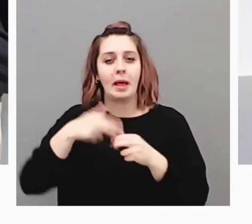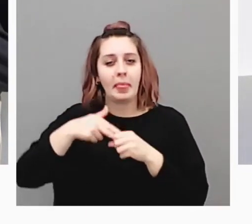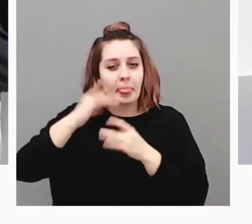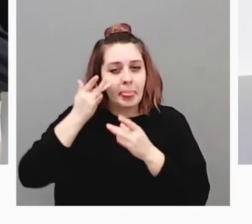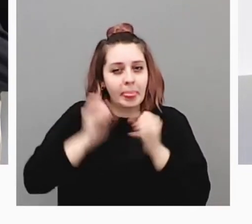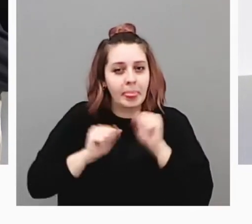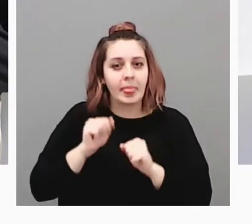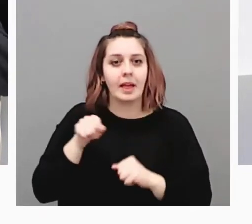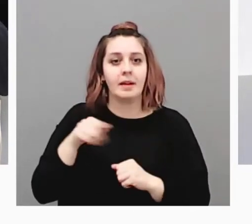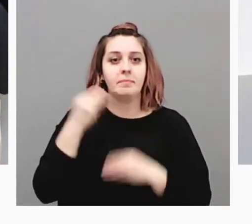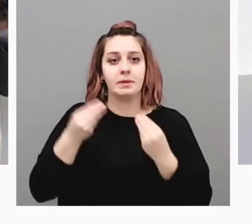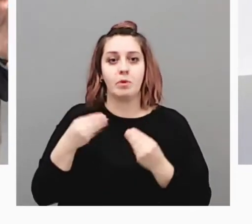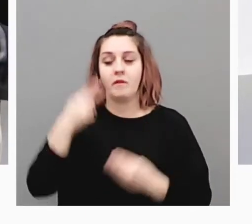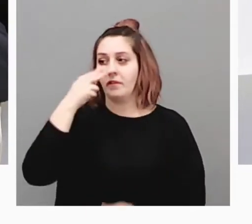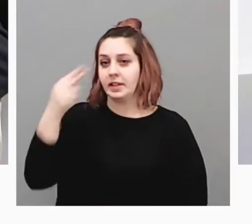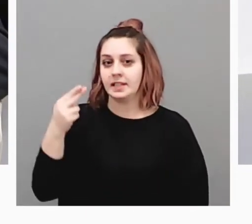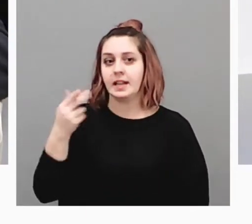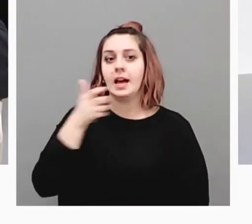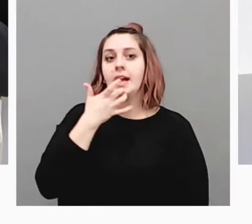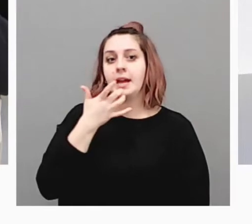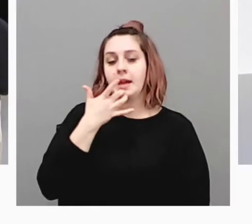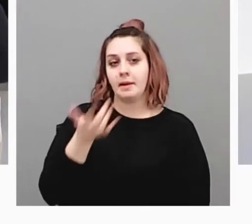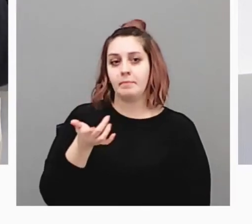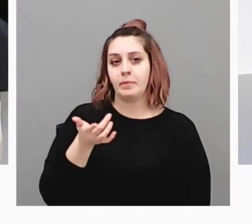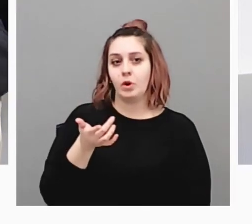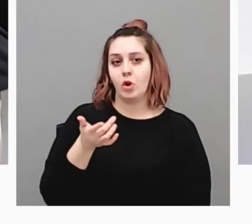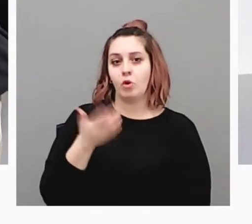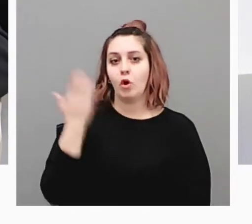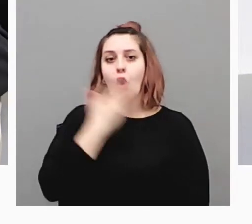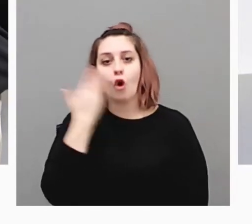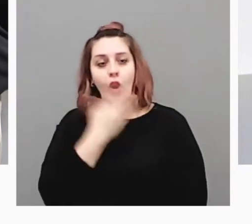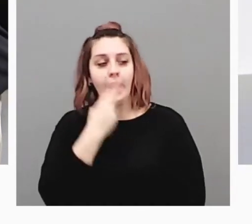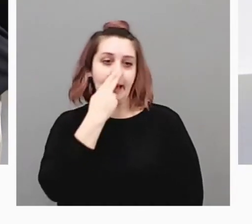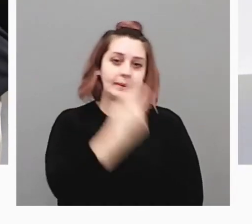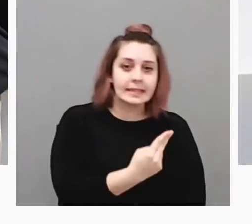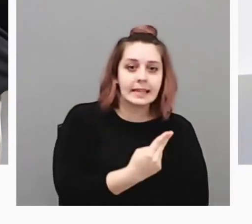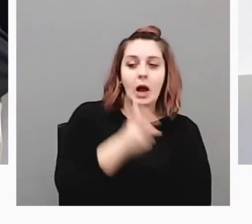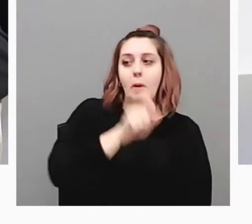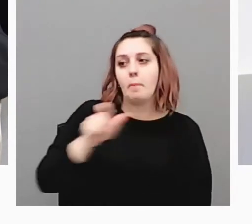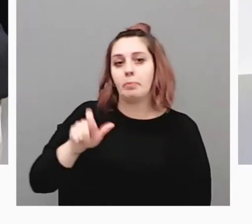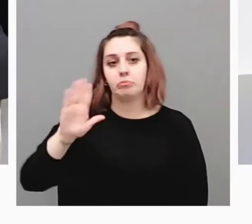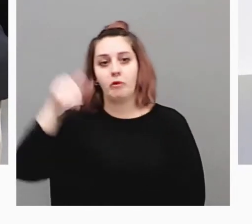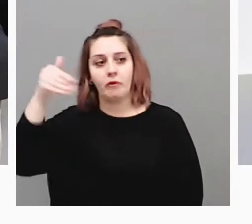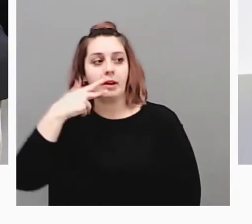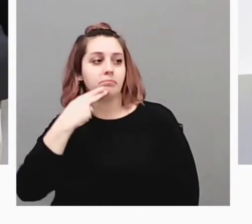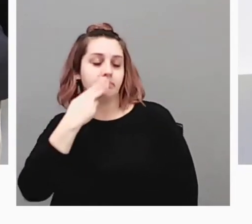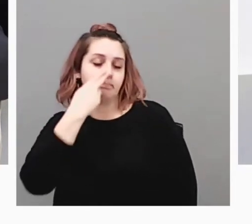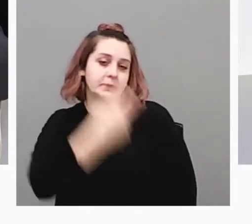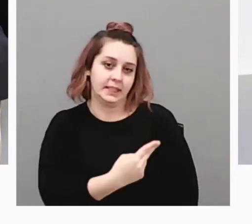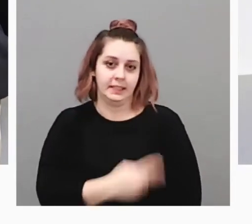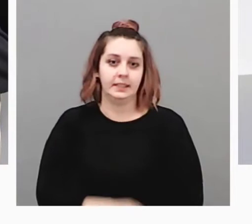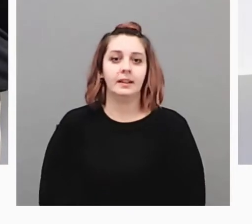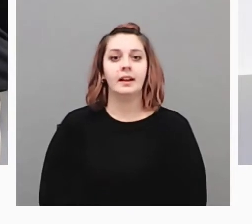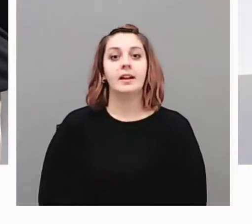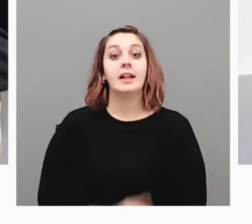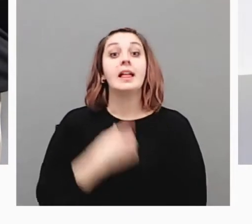nosotros recibimos en el puerto, pues de colegios y de agentes externos, ¿no? Y luego también es el entendimiento que